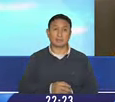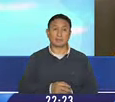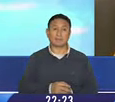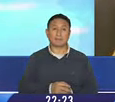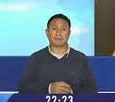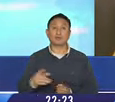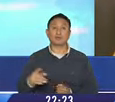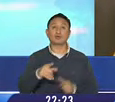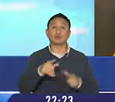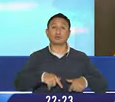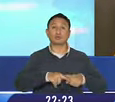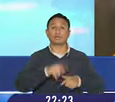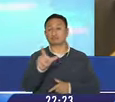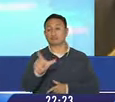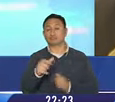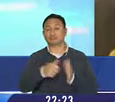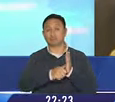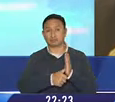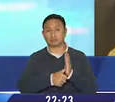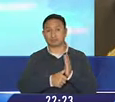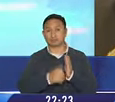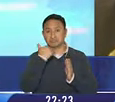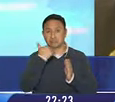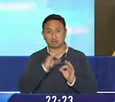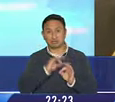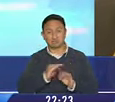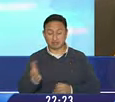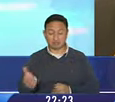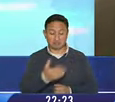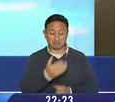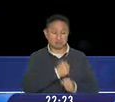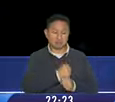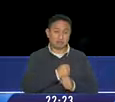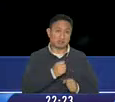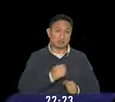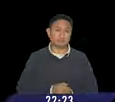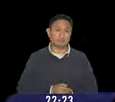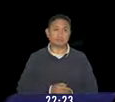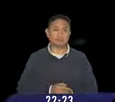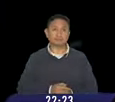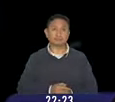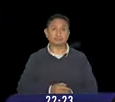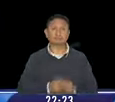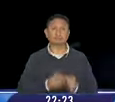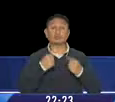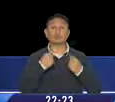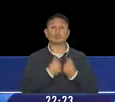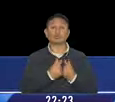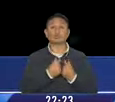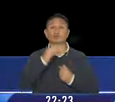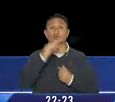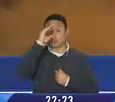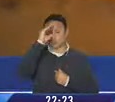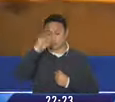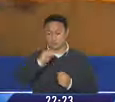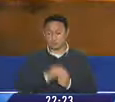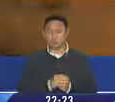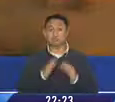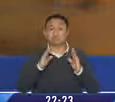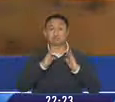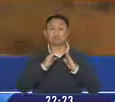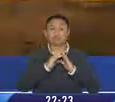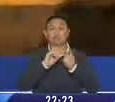presente una cédula o algún tipo de identificación. Según el bloque de búsqueda, el ciudadano se cambiaba constantemente